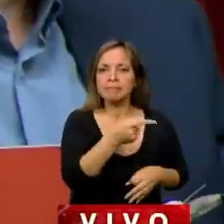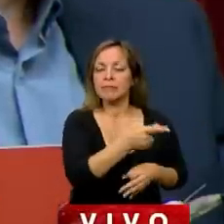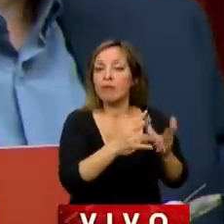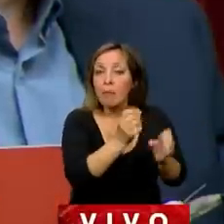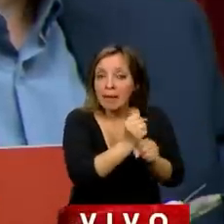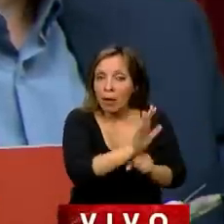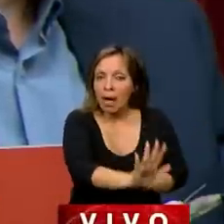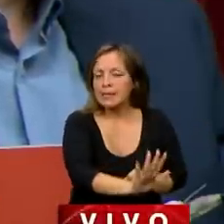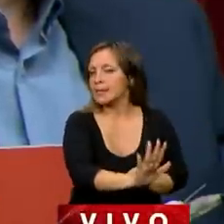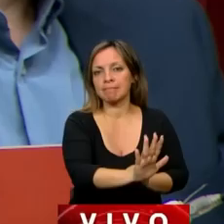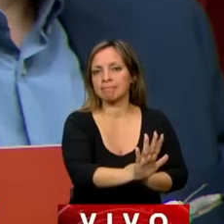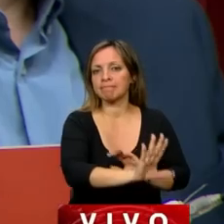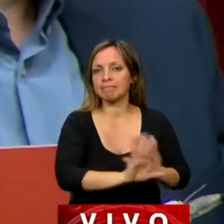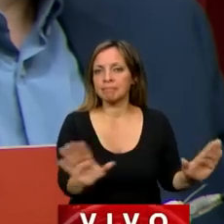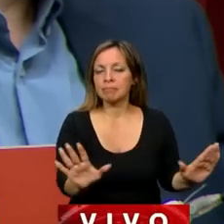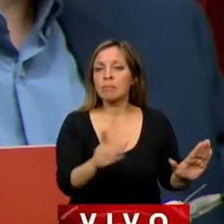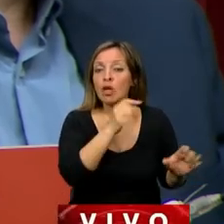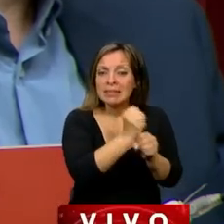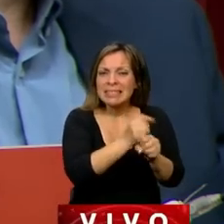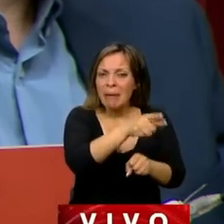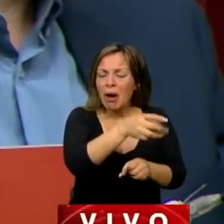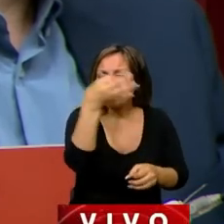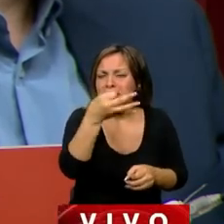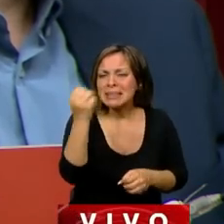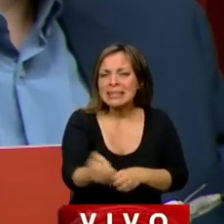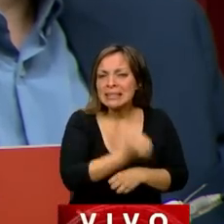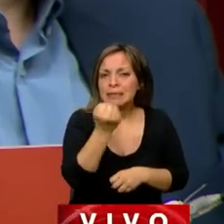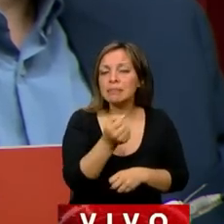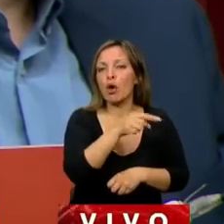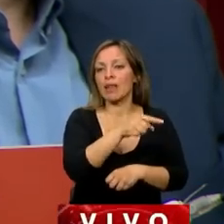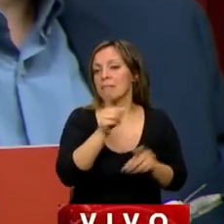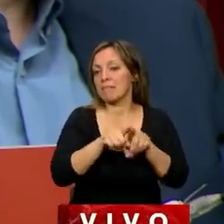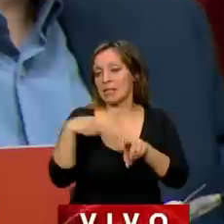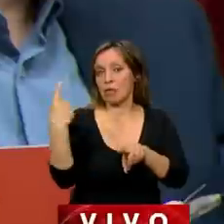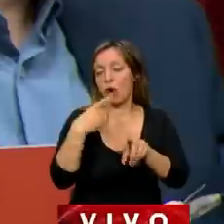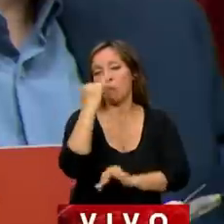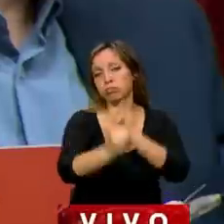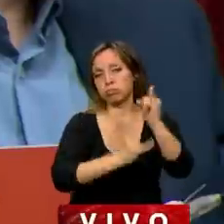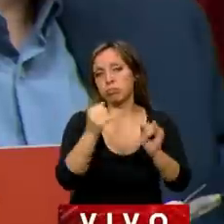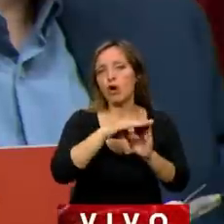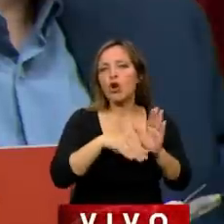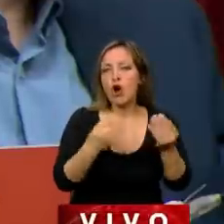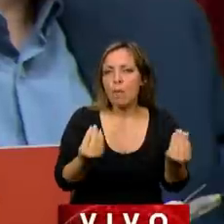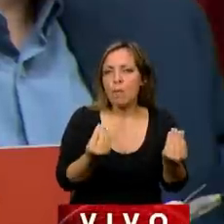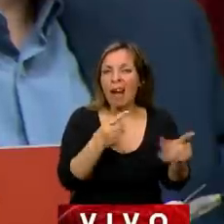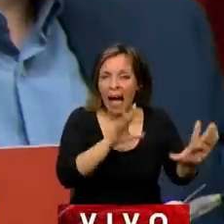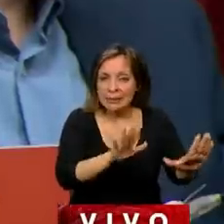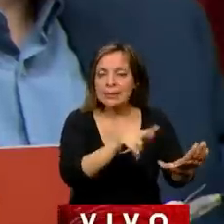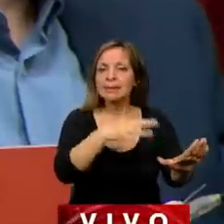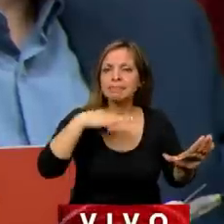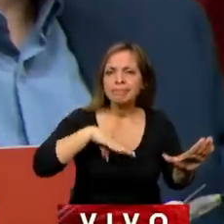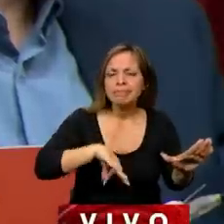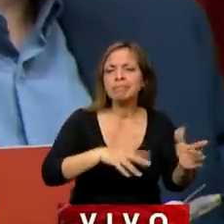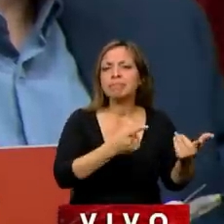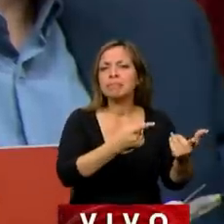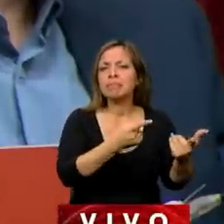admisible que una tarea tan estratégica como acá mismo se ha descrito tenga remuneraciones